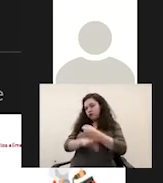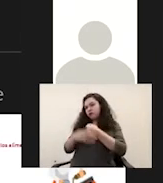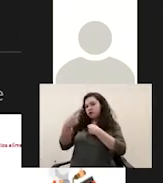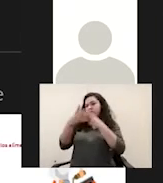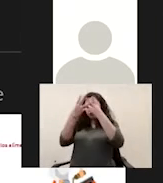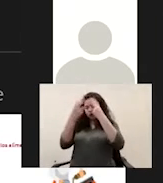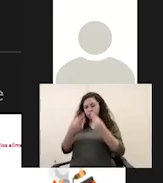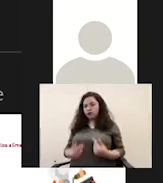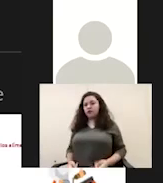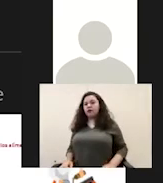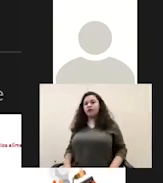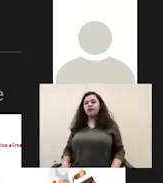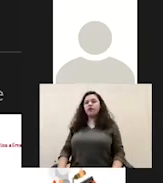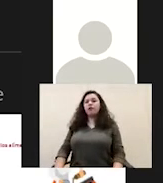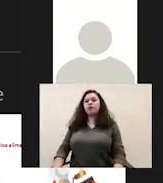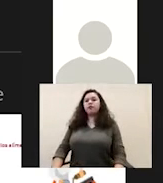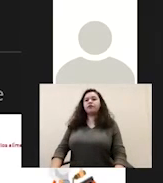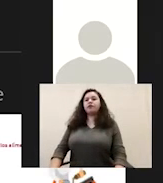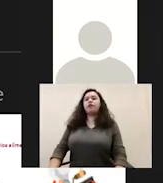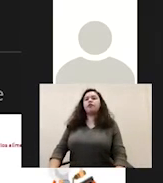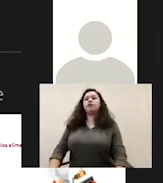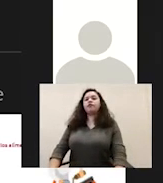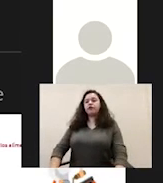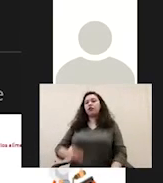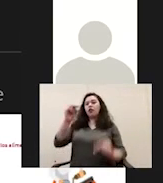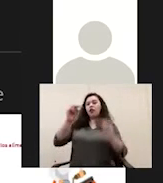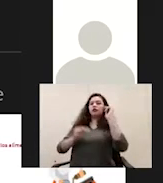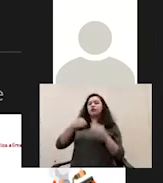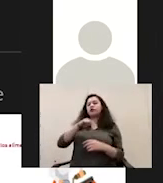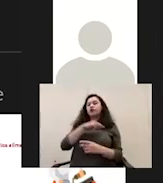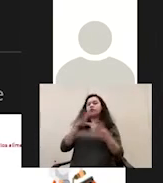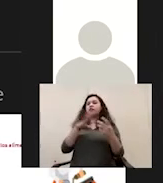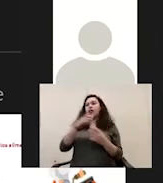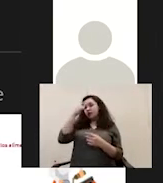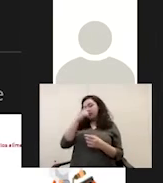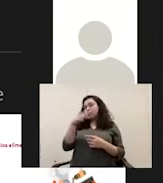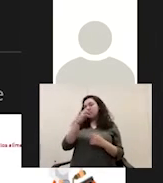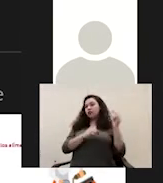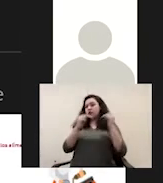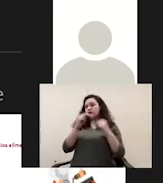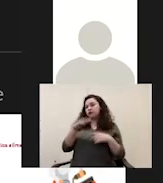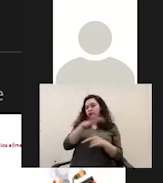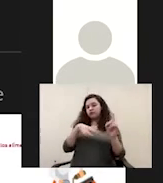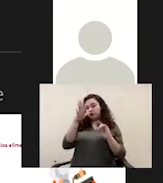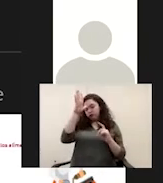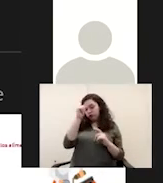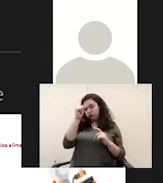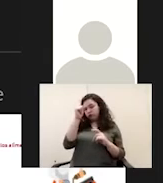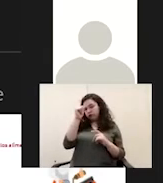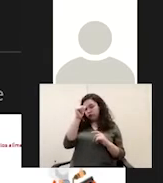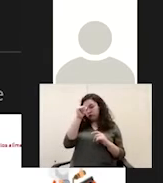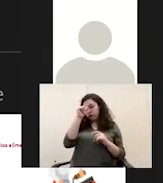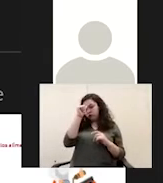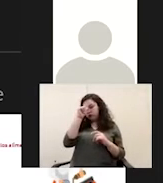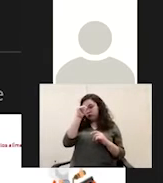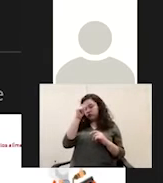descomposición. Las temperaturas que nosotros manejamos de acuerdo a la norma y que está comprobado científicamente que no